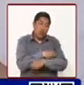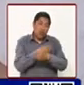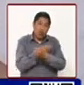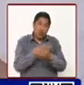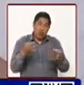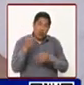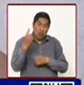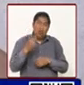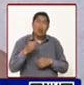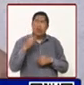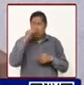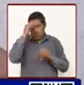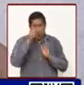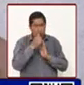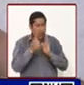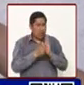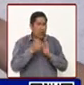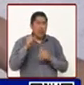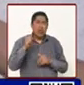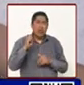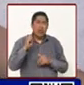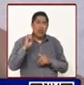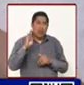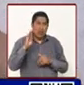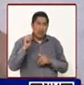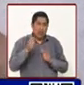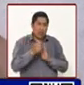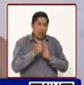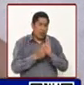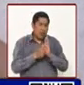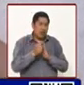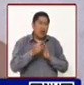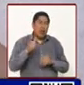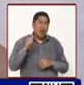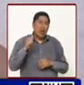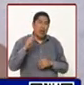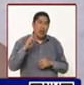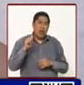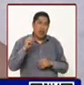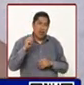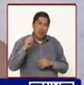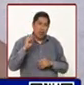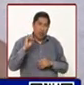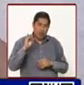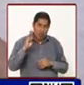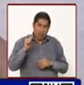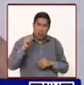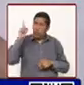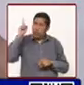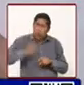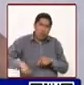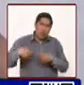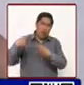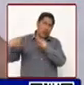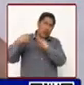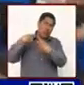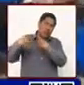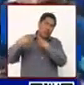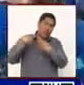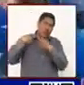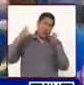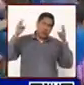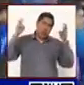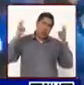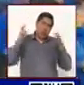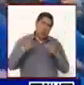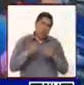el doctor Ceibal y la doctora Arancibia, no pueden ejercer competencia para sustanciar